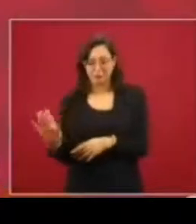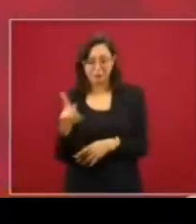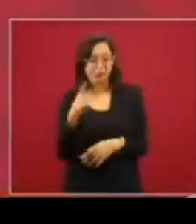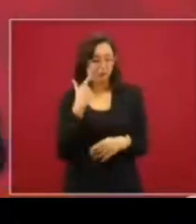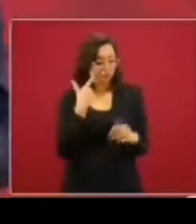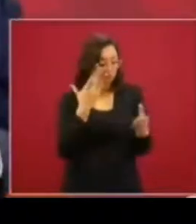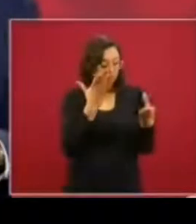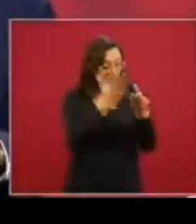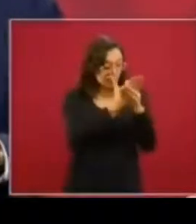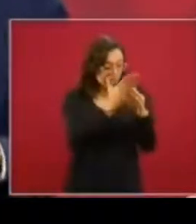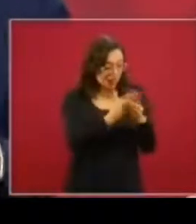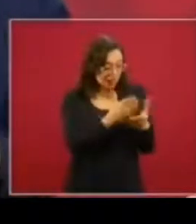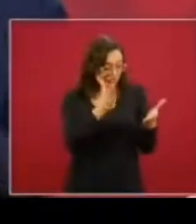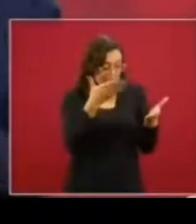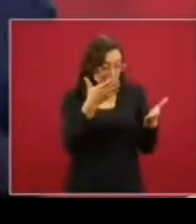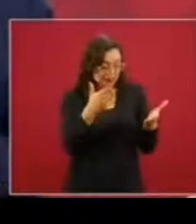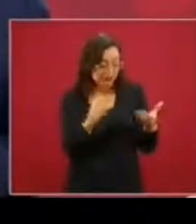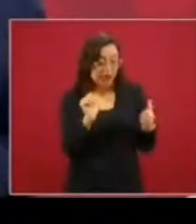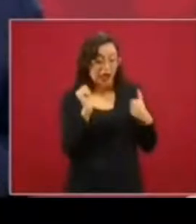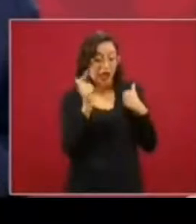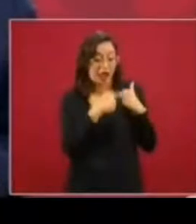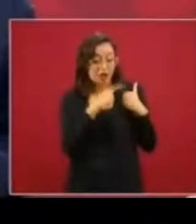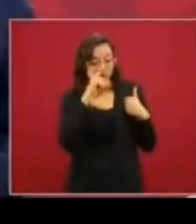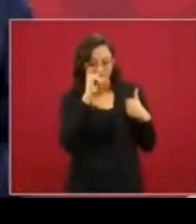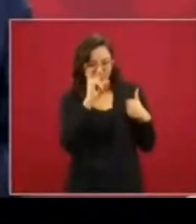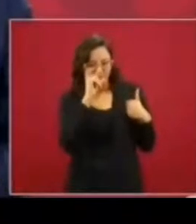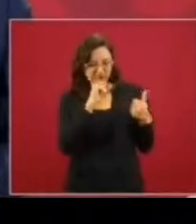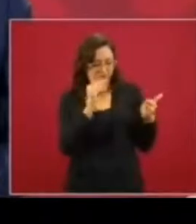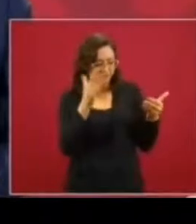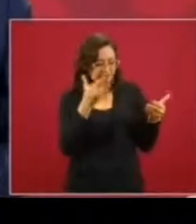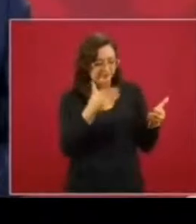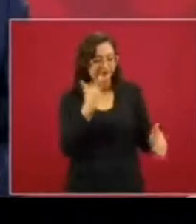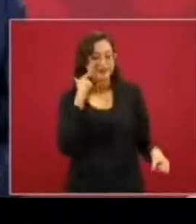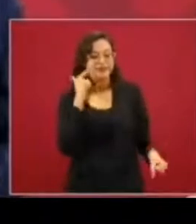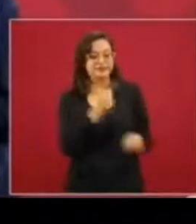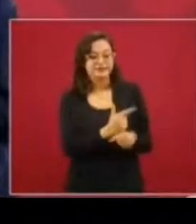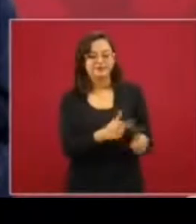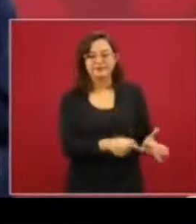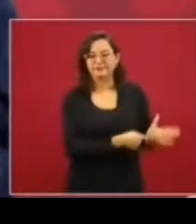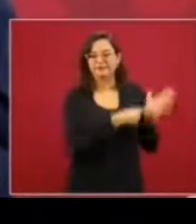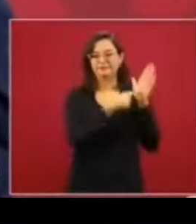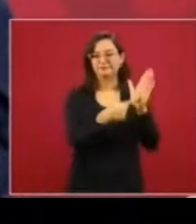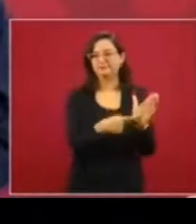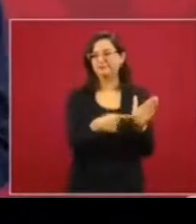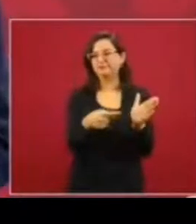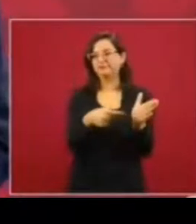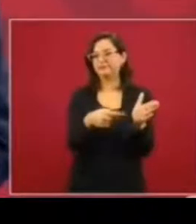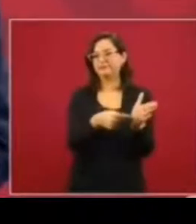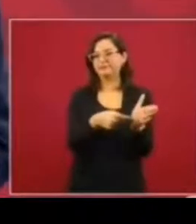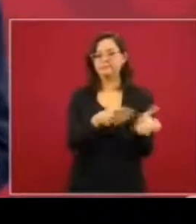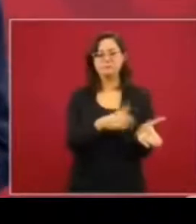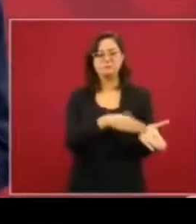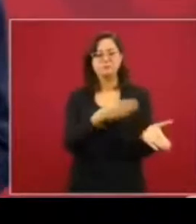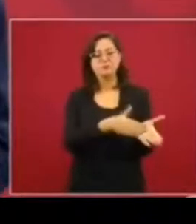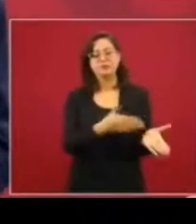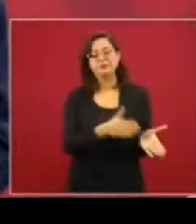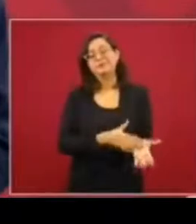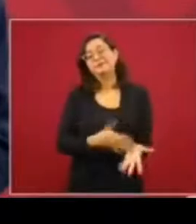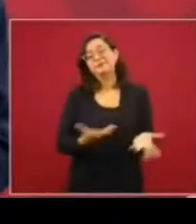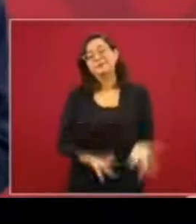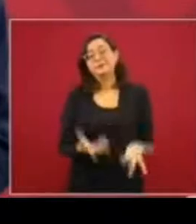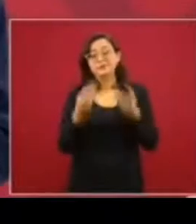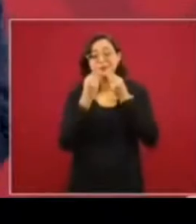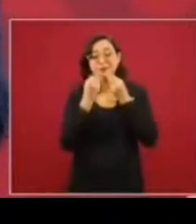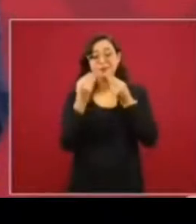en la hora de la detención en este los papeles que se presentaron